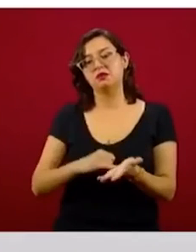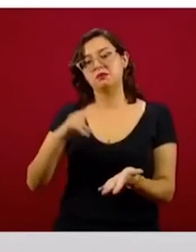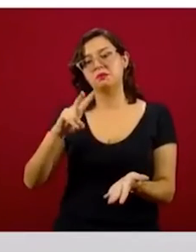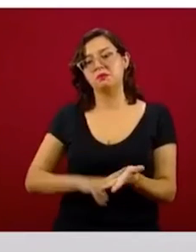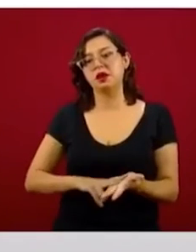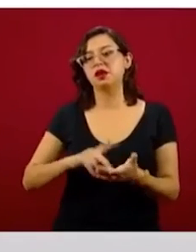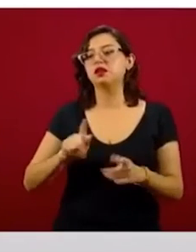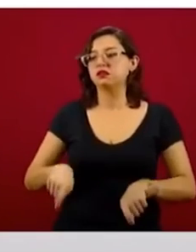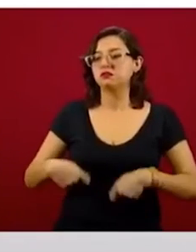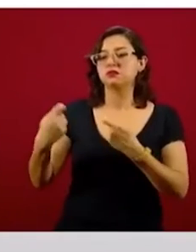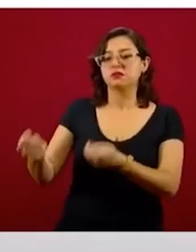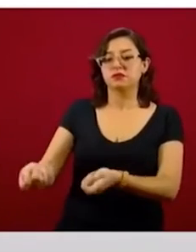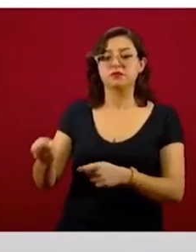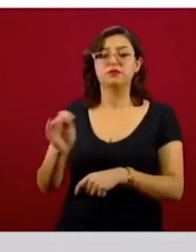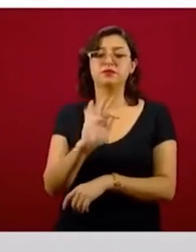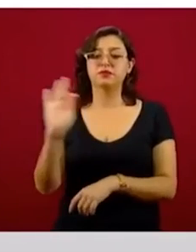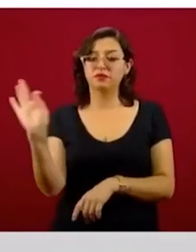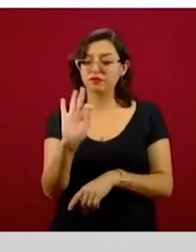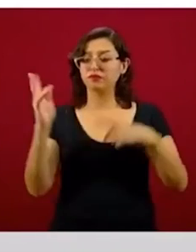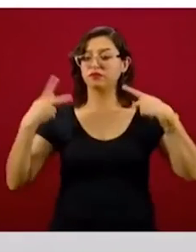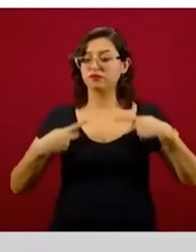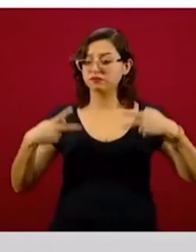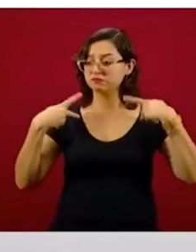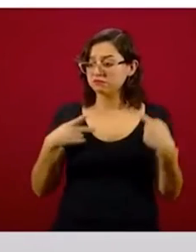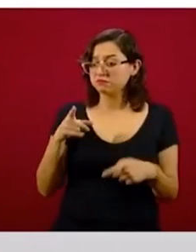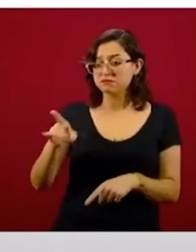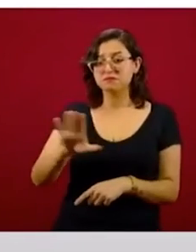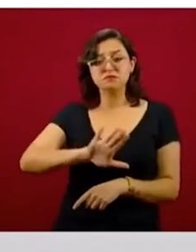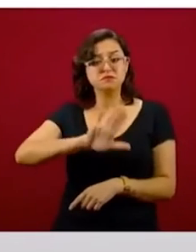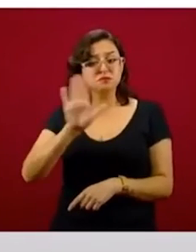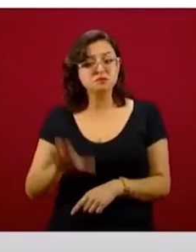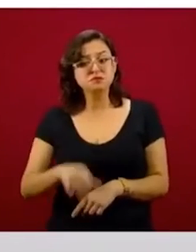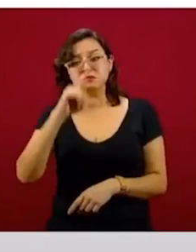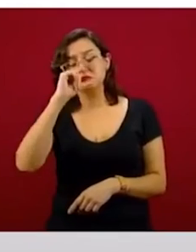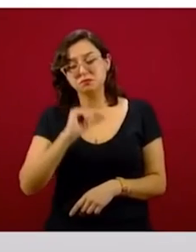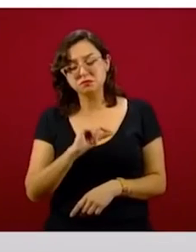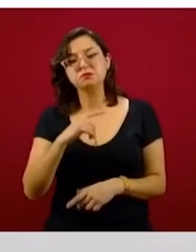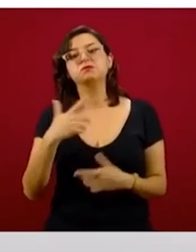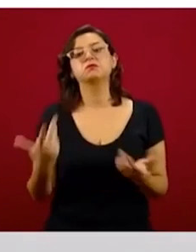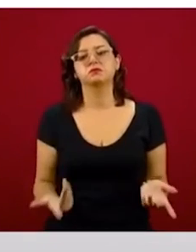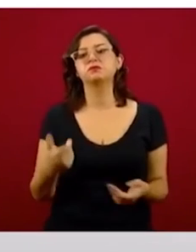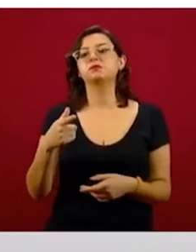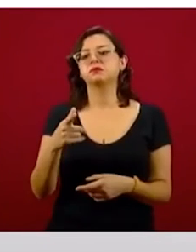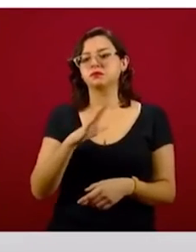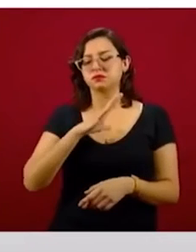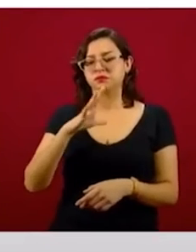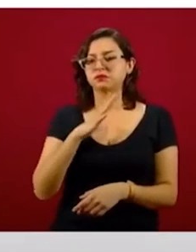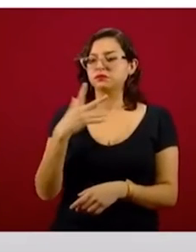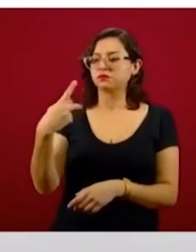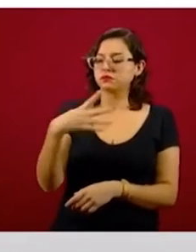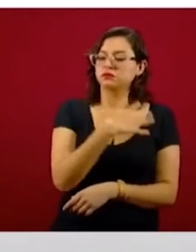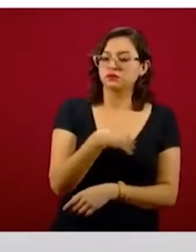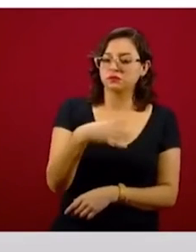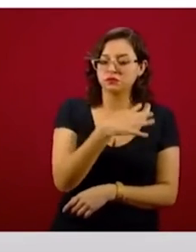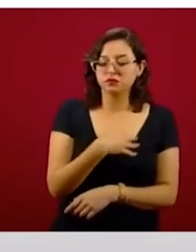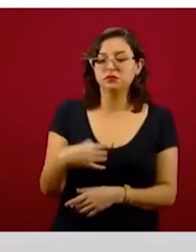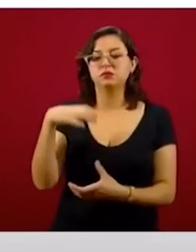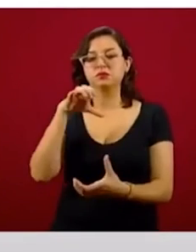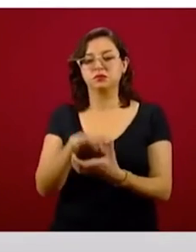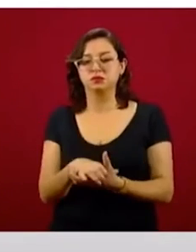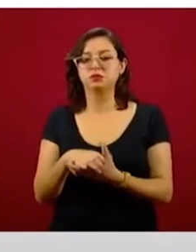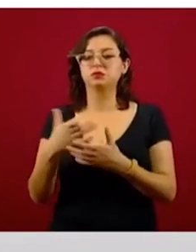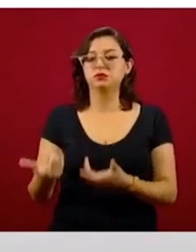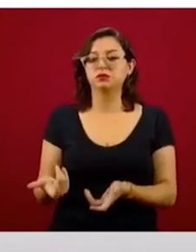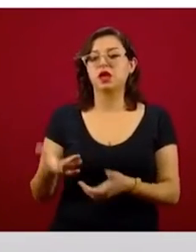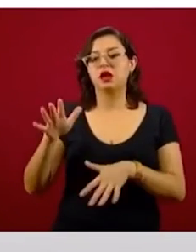el asegurado pierde la vida, pues incluso tiene pensiones derivadas para sus beneficiarios, sus hijos, su esposo, incluso sus ascendientes en